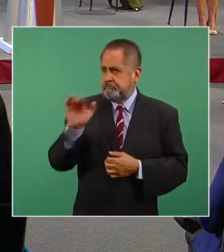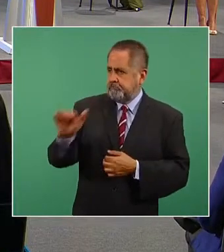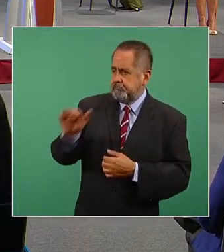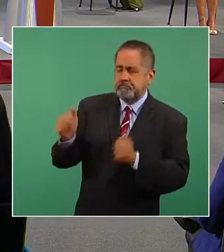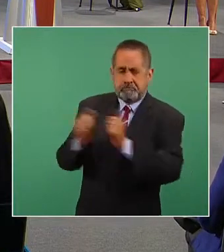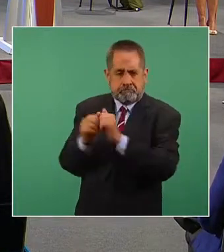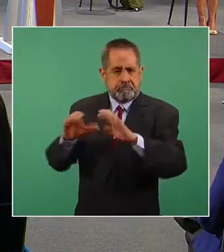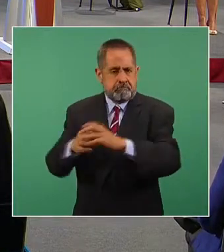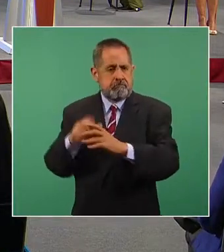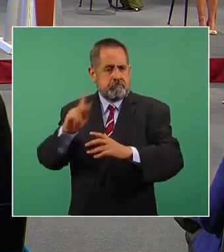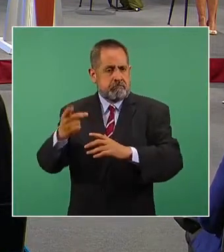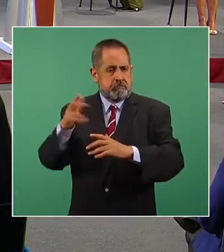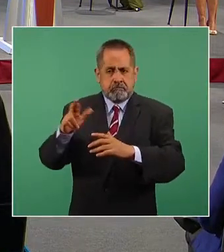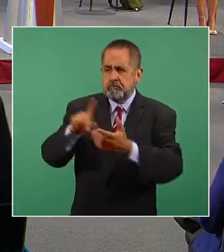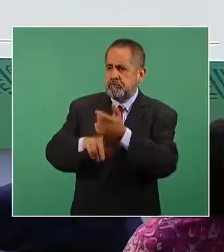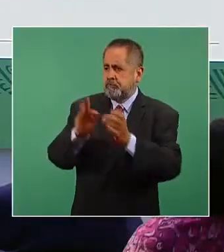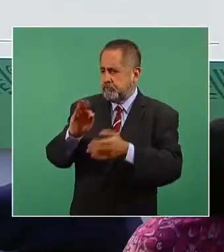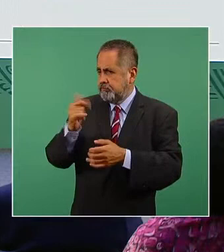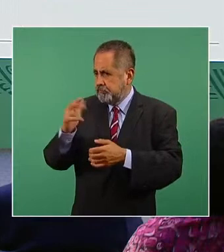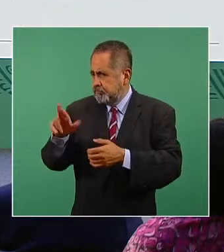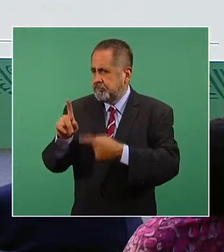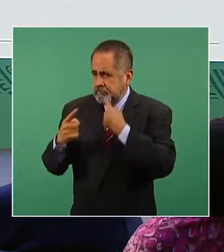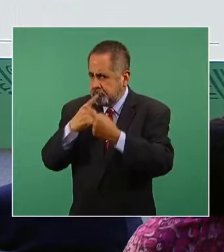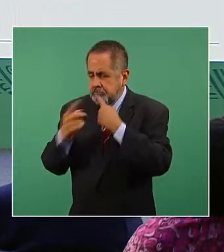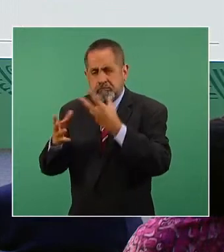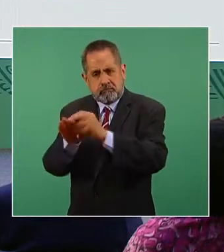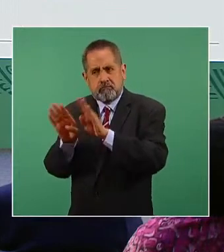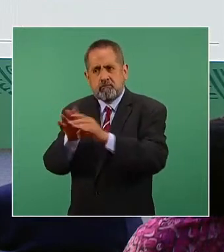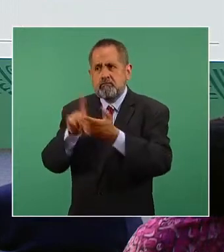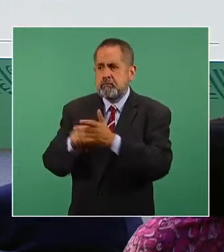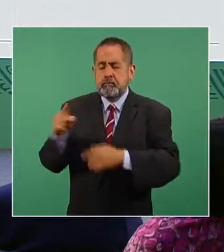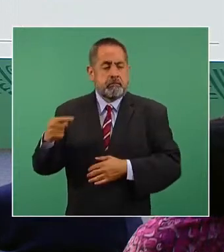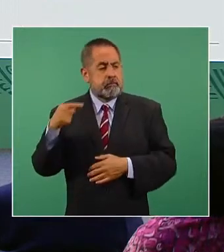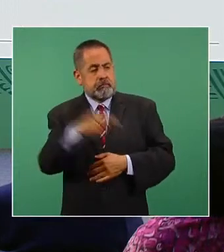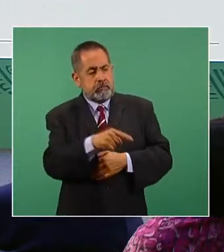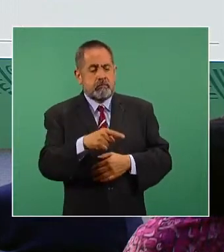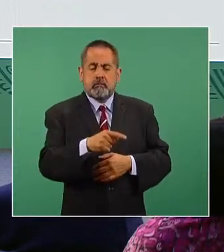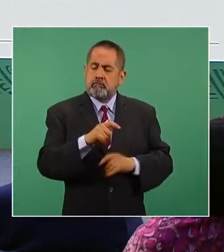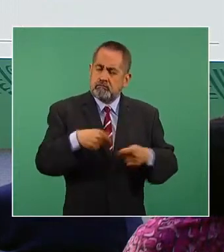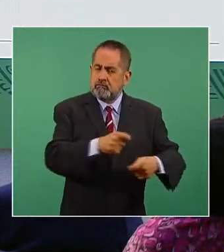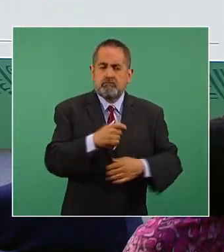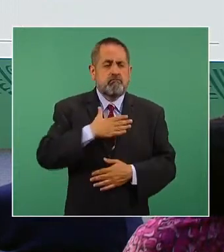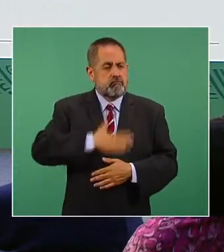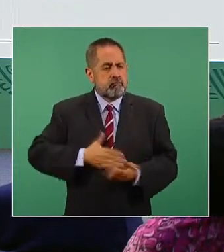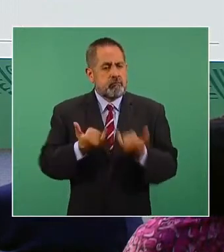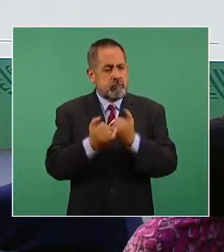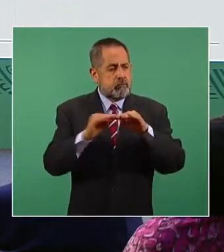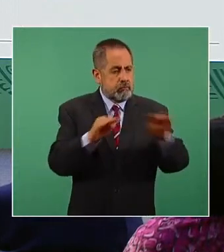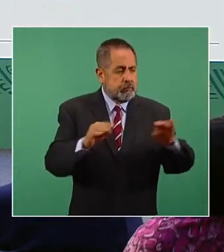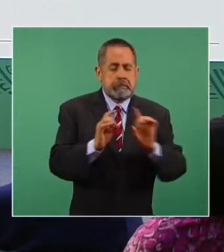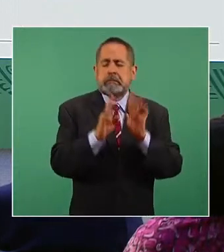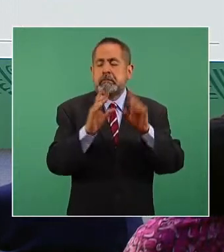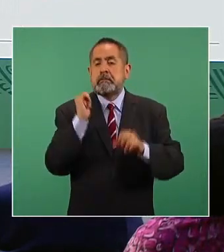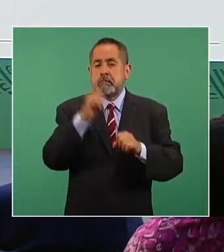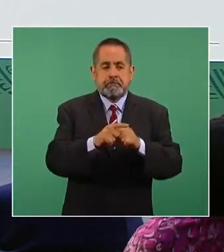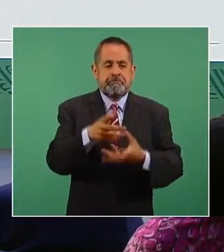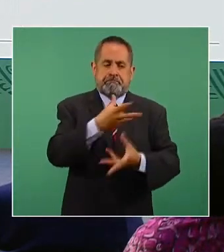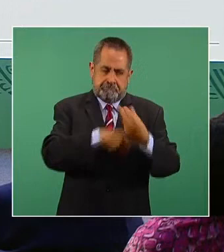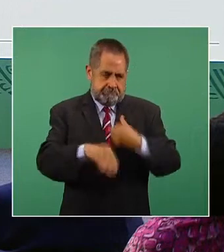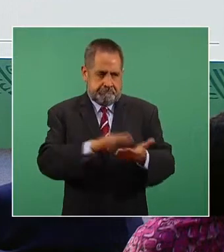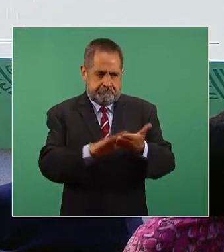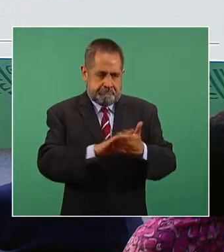Judicial. Necesitamos garantizar a las mujeres el acceso a la justicia y a la reparación del daño. Y bueno, y